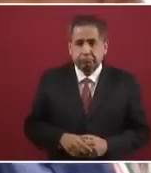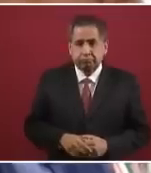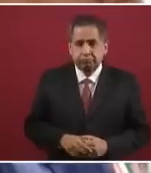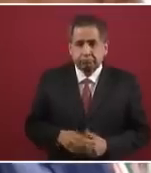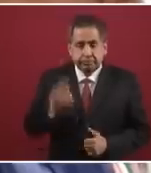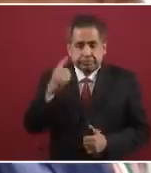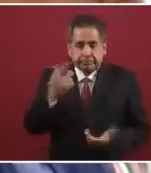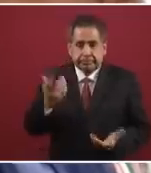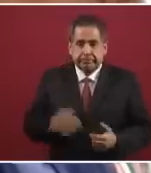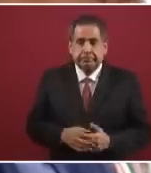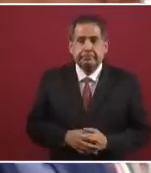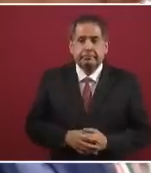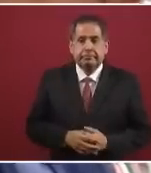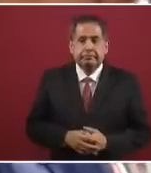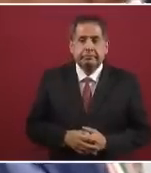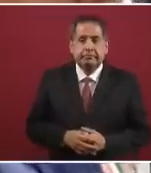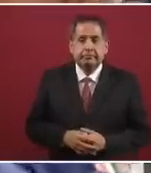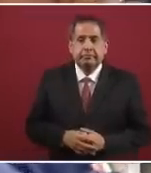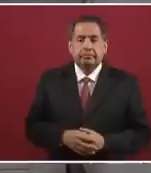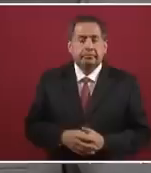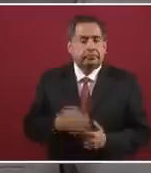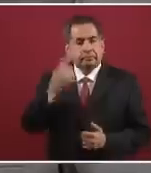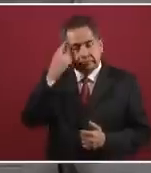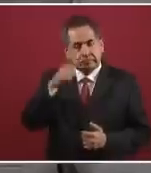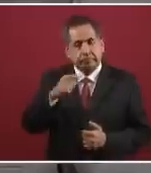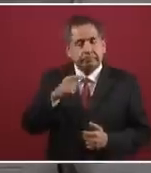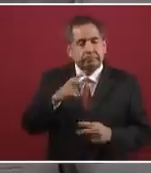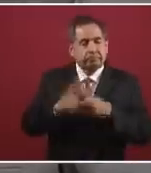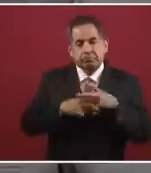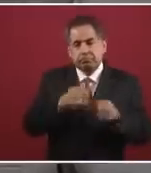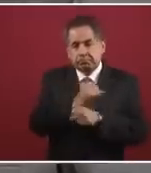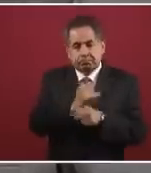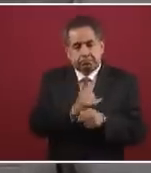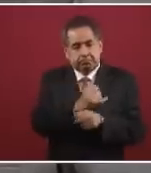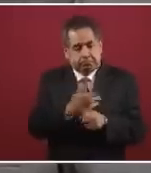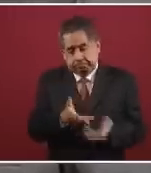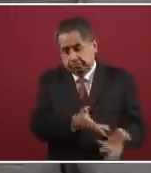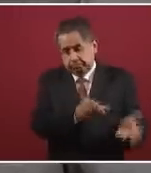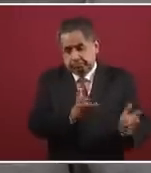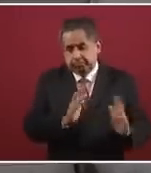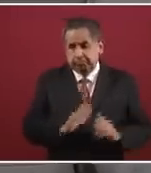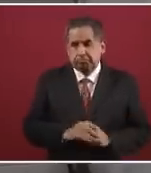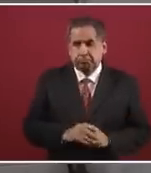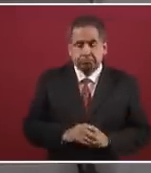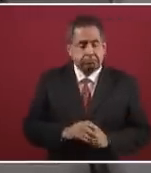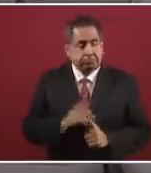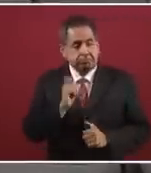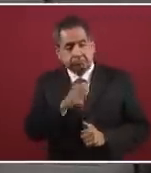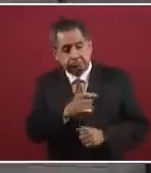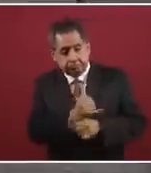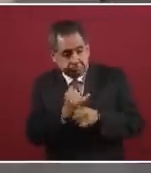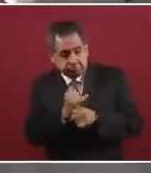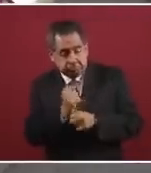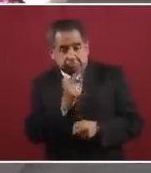para que se haga la investigación y sé